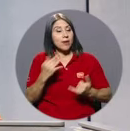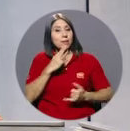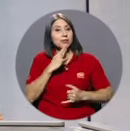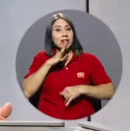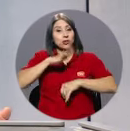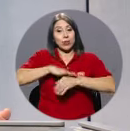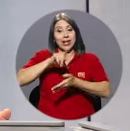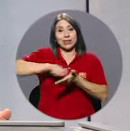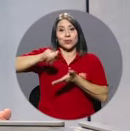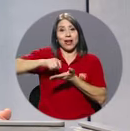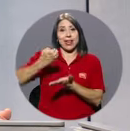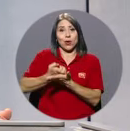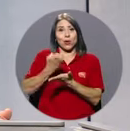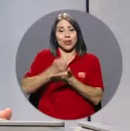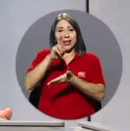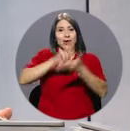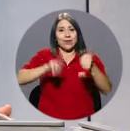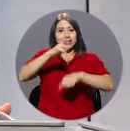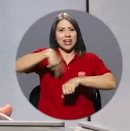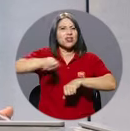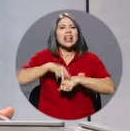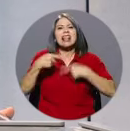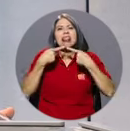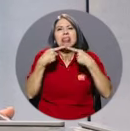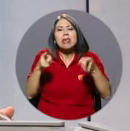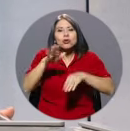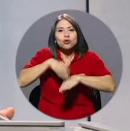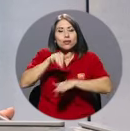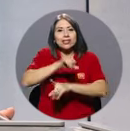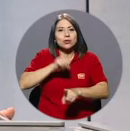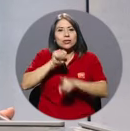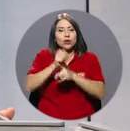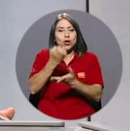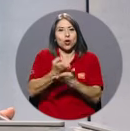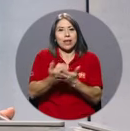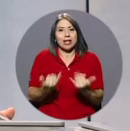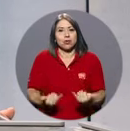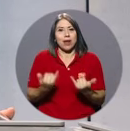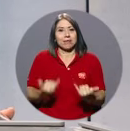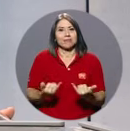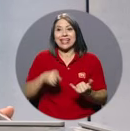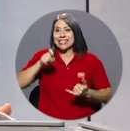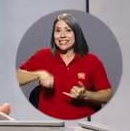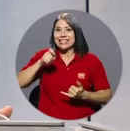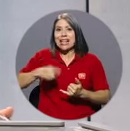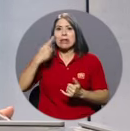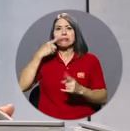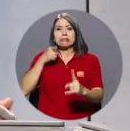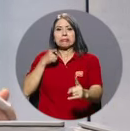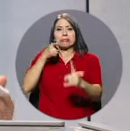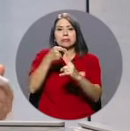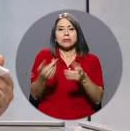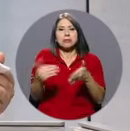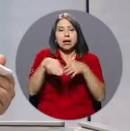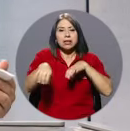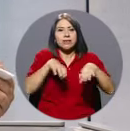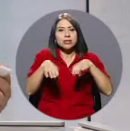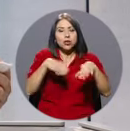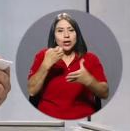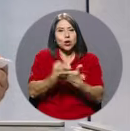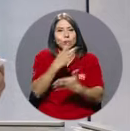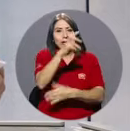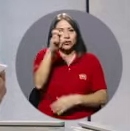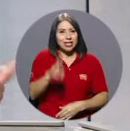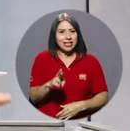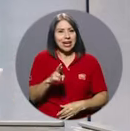el pronunciamiento de la Escuela de Economía de la Universidad Nacional sobre la situación económica actual y la urgencia de definir una ruta hacia la reactivación económica en